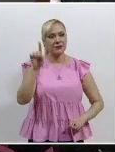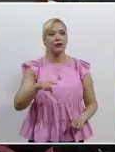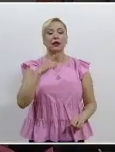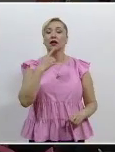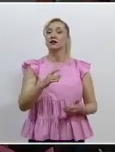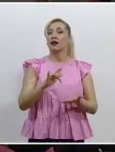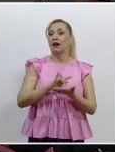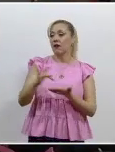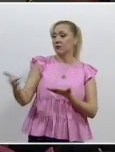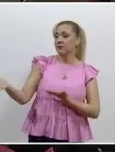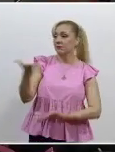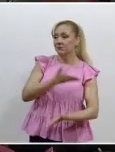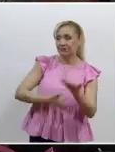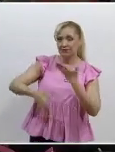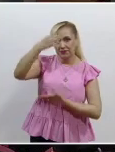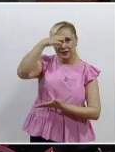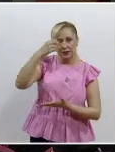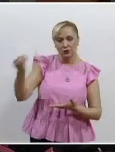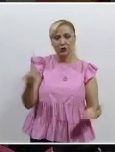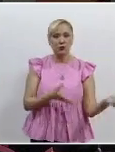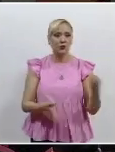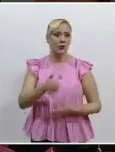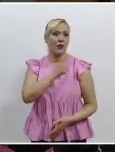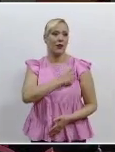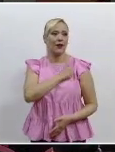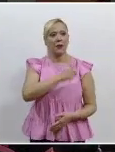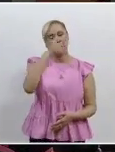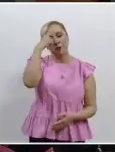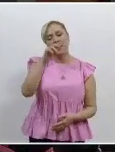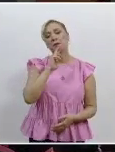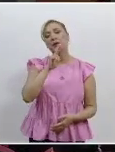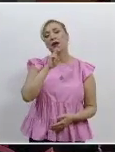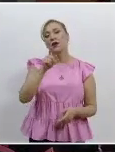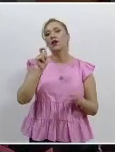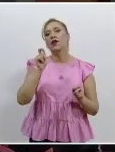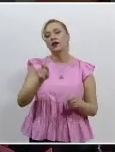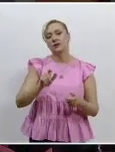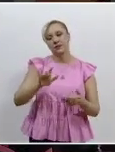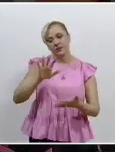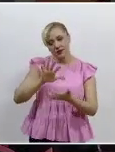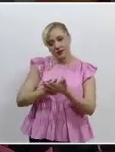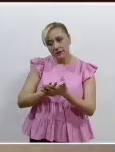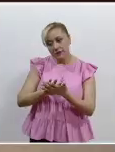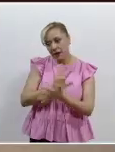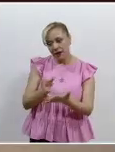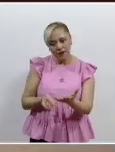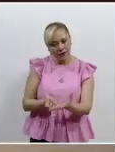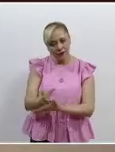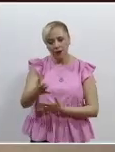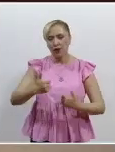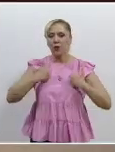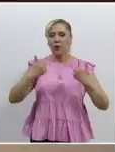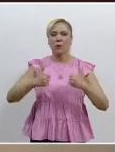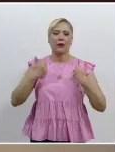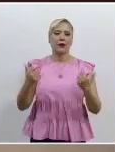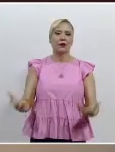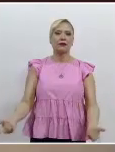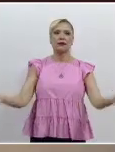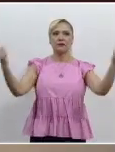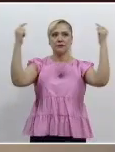de experiencias y buenas prácticas con Canadá para mejorar la reinserción de adolescentes. Se llevan en la